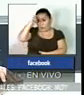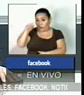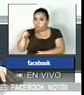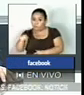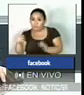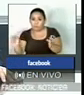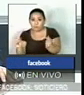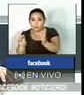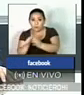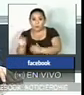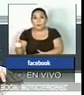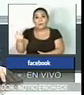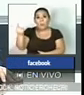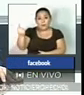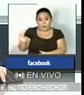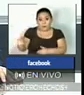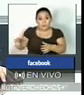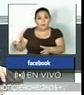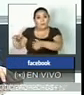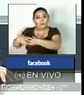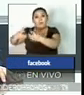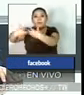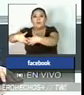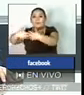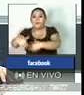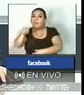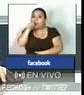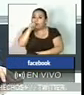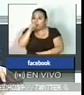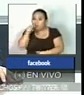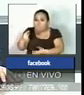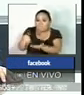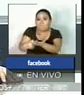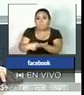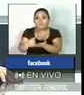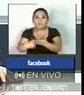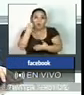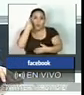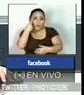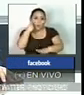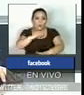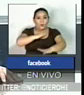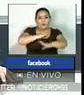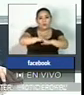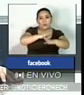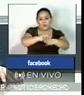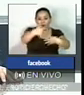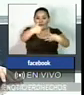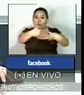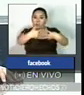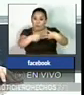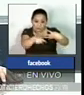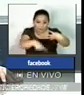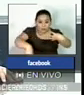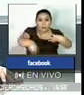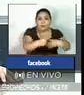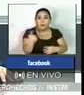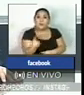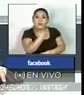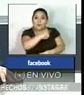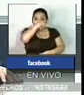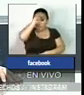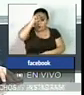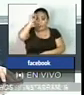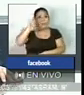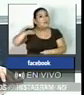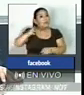sostuvieron una reunión en la que abordaron las medidas de protección sanitarias que se deberán cumplir para garantizar la salud de los trabajadores cuando